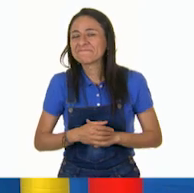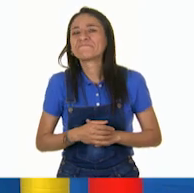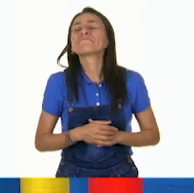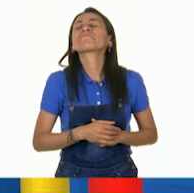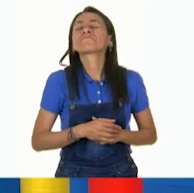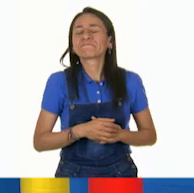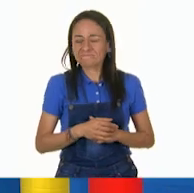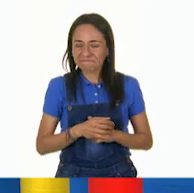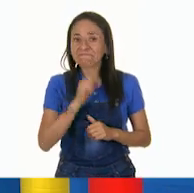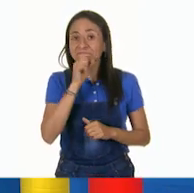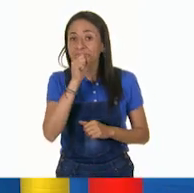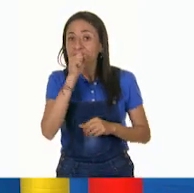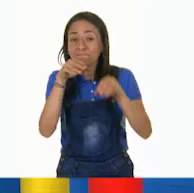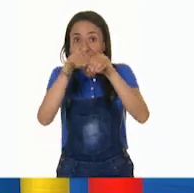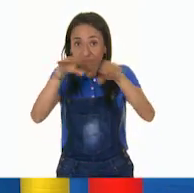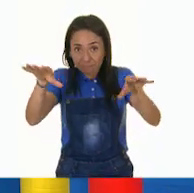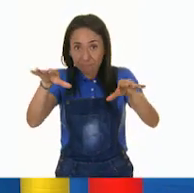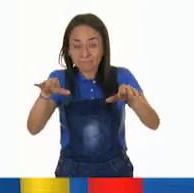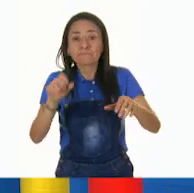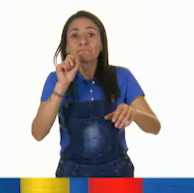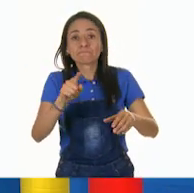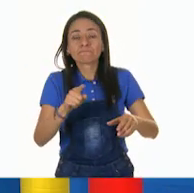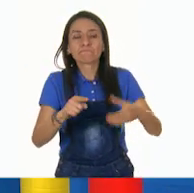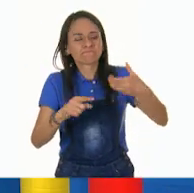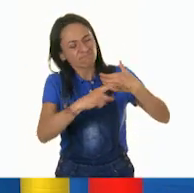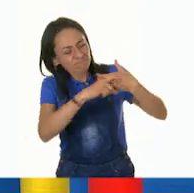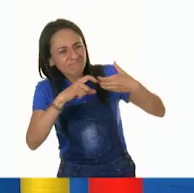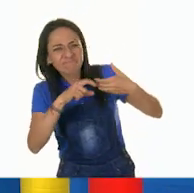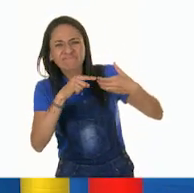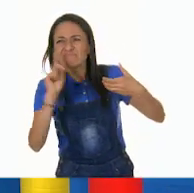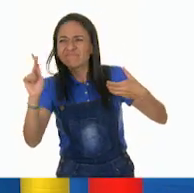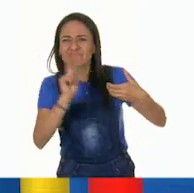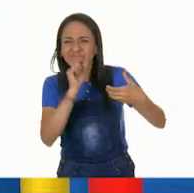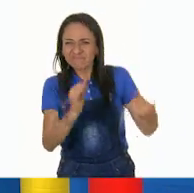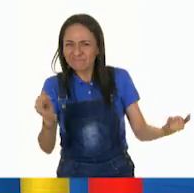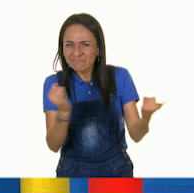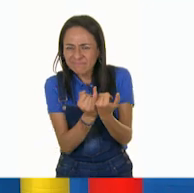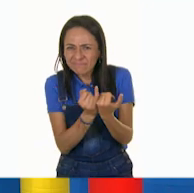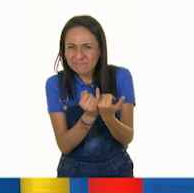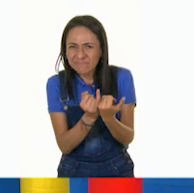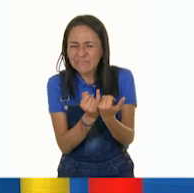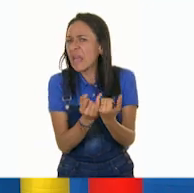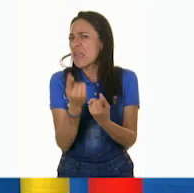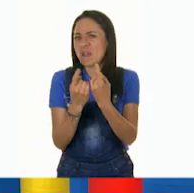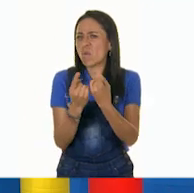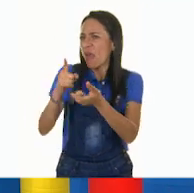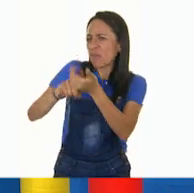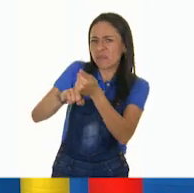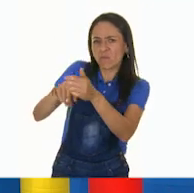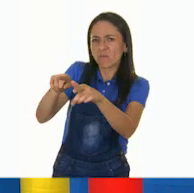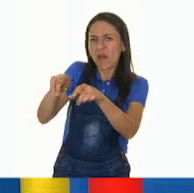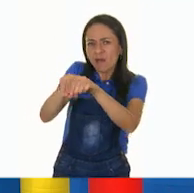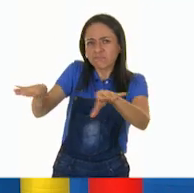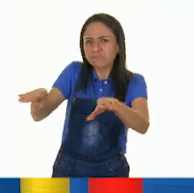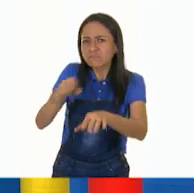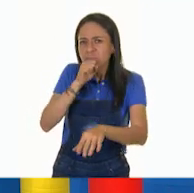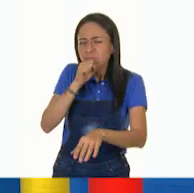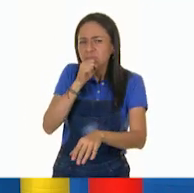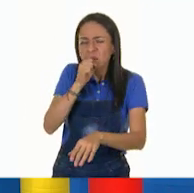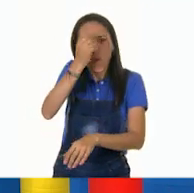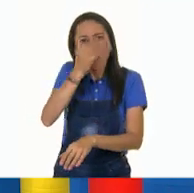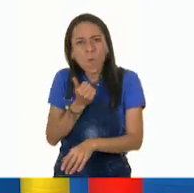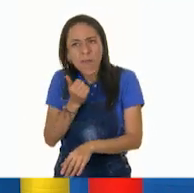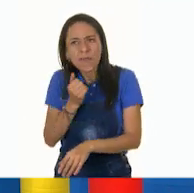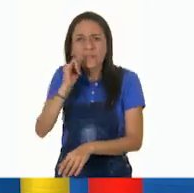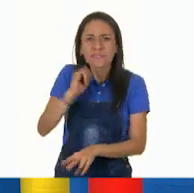se repite en el anuncio y en la etiqueta y otra que no aparece en los anuncios y espero que lo que aprendimos en esta clase les ayude